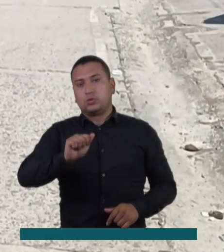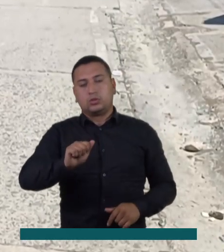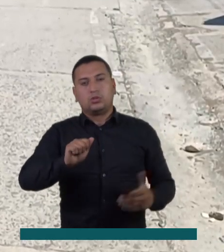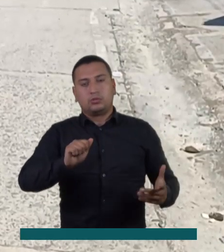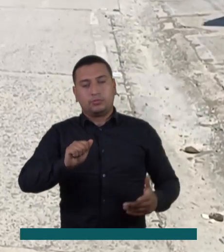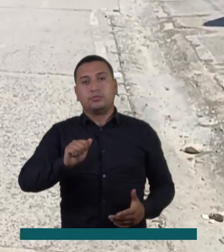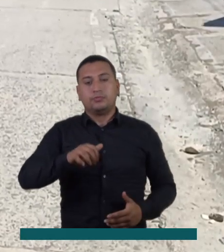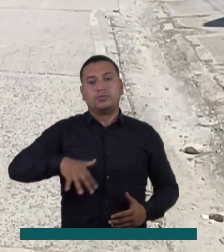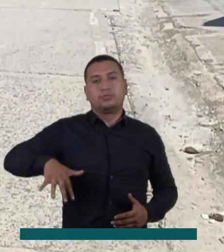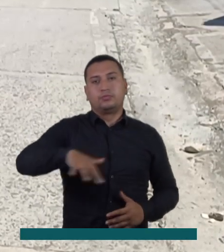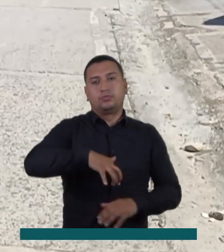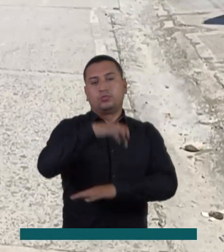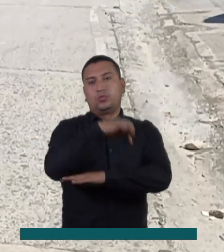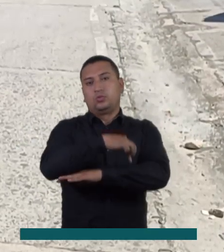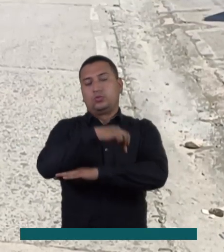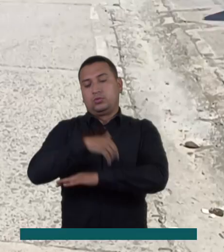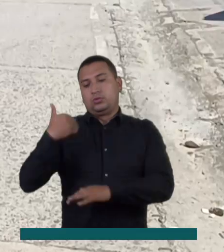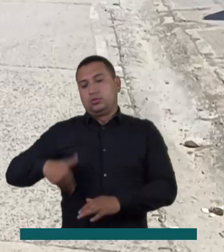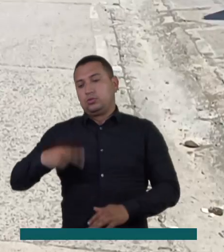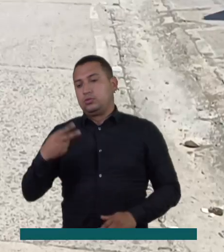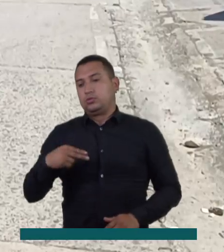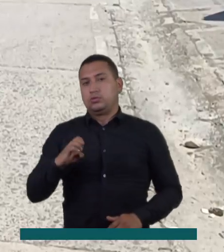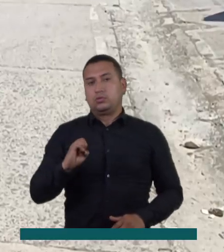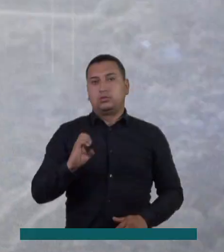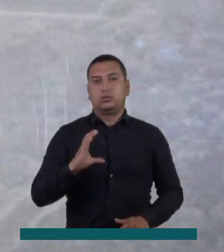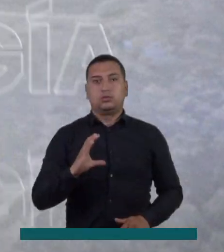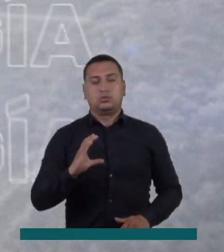de Carlos Álvarez, Héctor Verdugo, para Enlace 13.